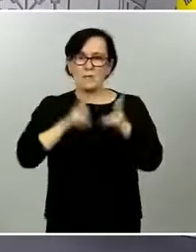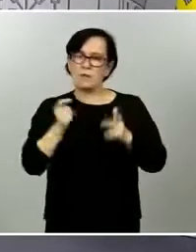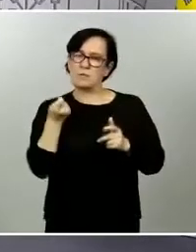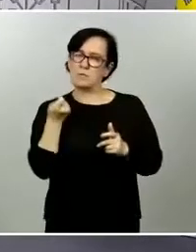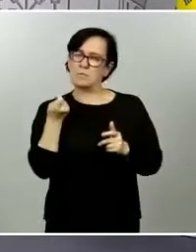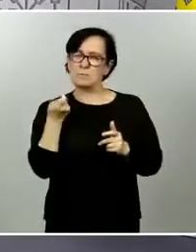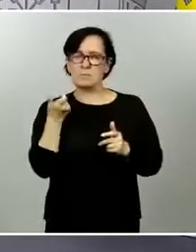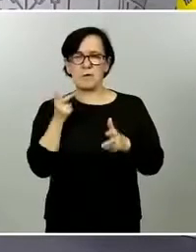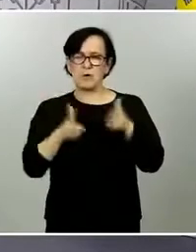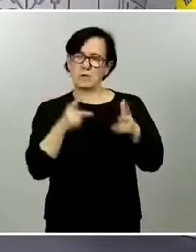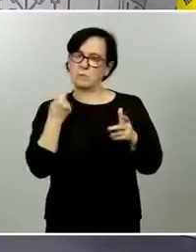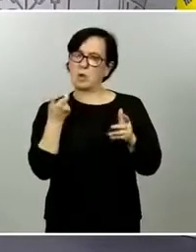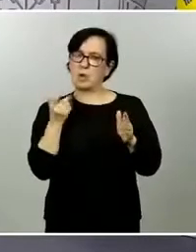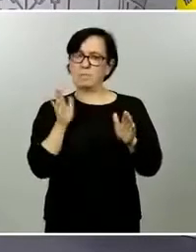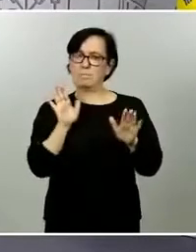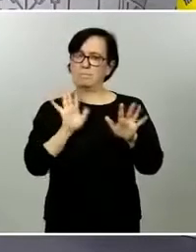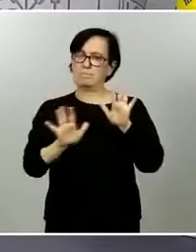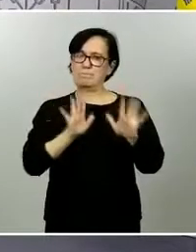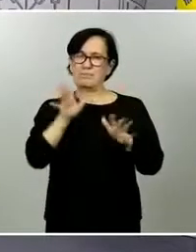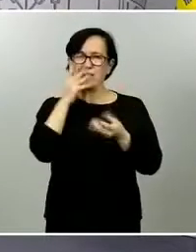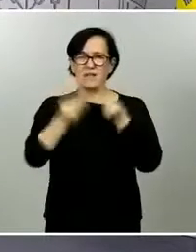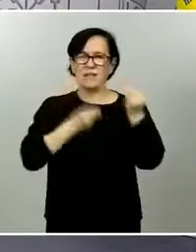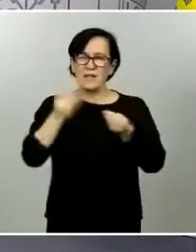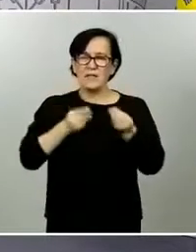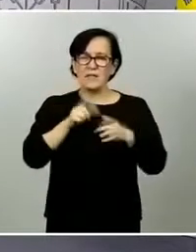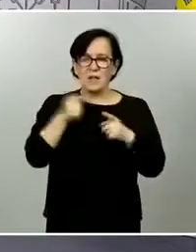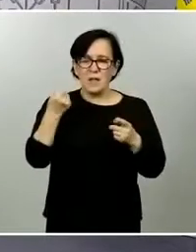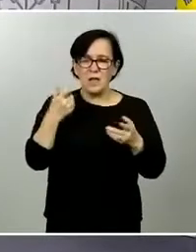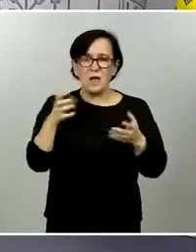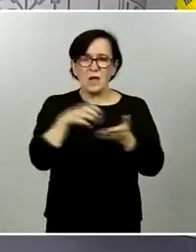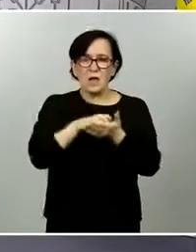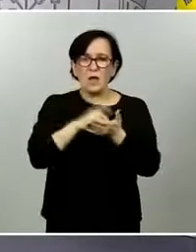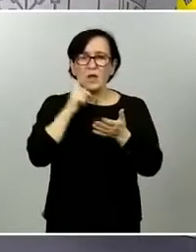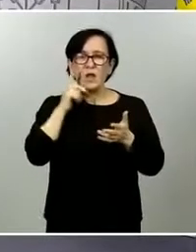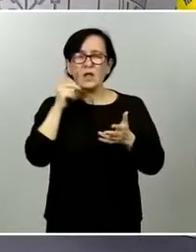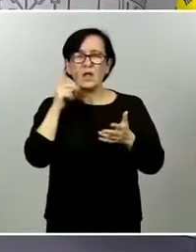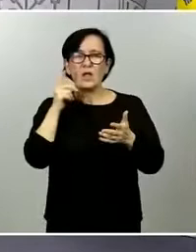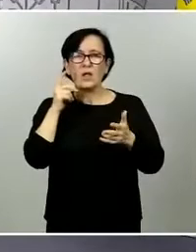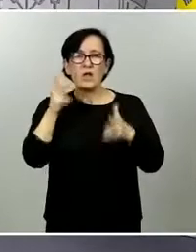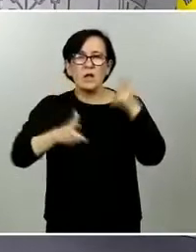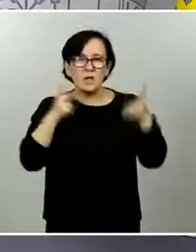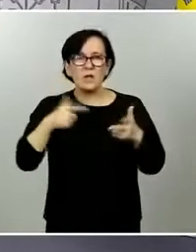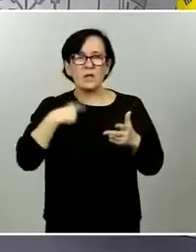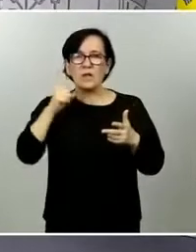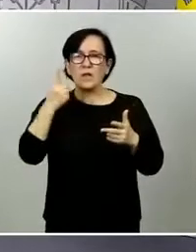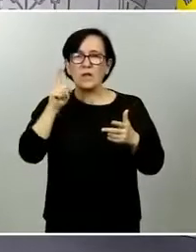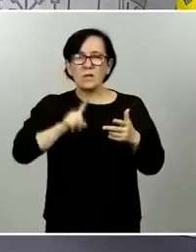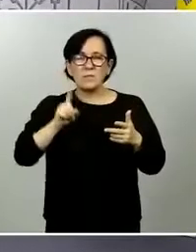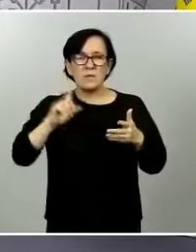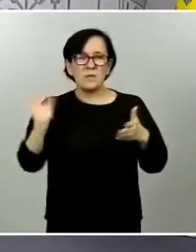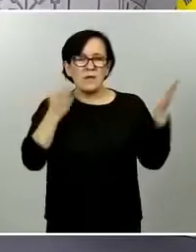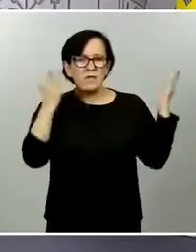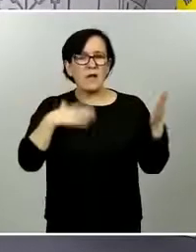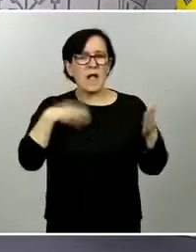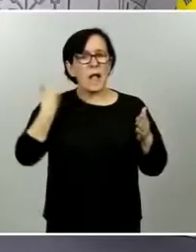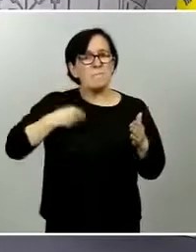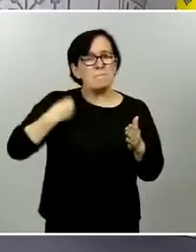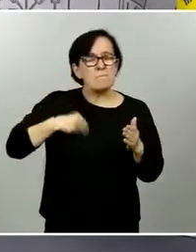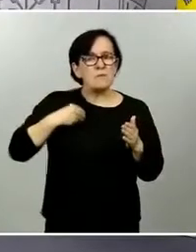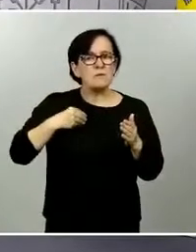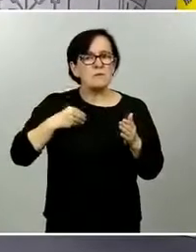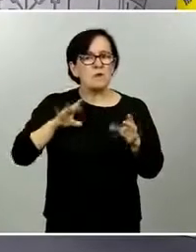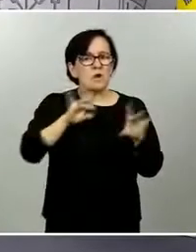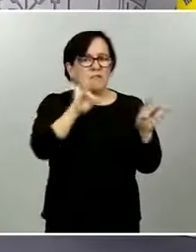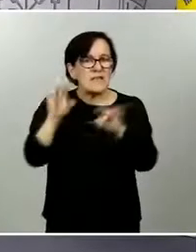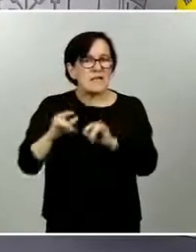ministro Illa Euskadi ha pasado a la primera fase pero el propio gobierno vasco ha reculado un poco en esa primera fase